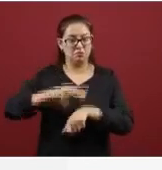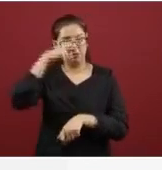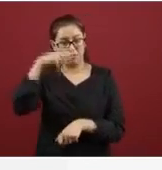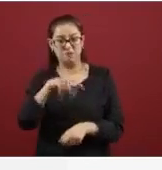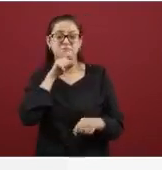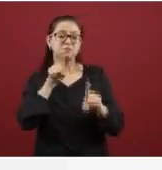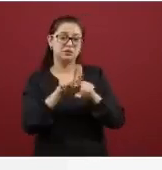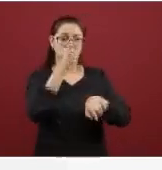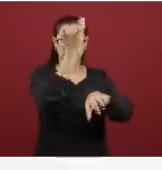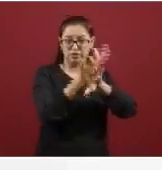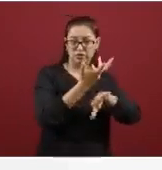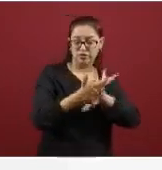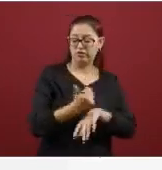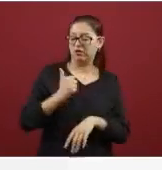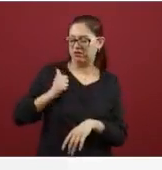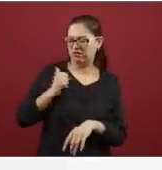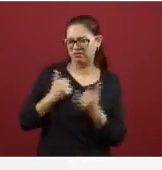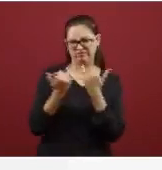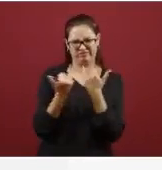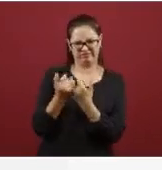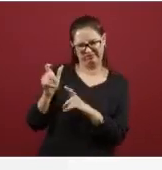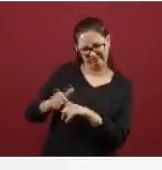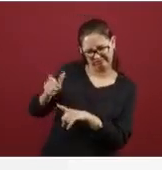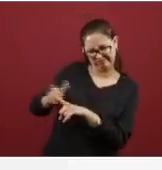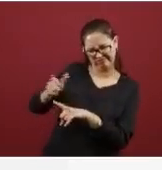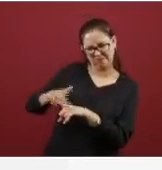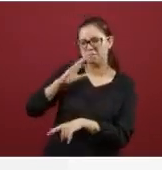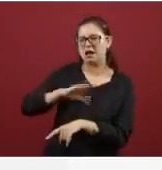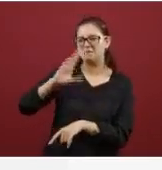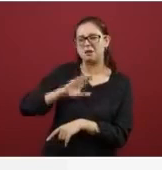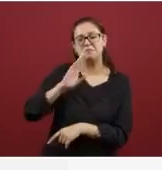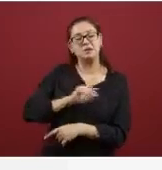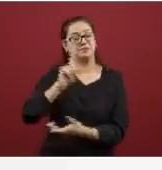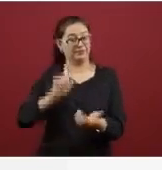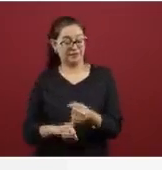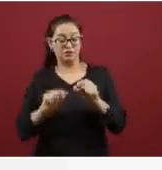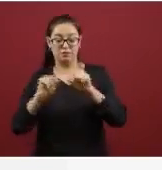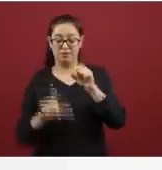Estados Unidos también, Canadá. Entonces, había muchas presiones por fuera y había muchas presiones por dentro,